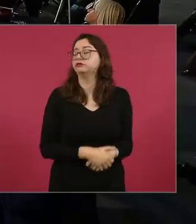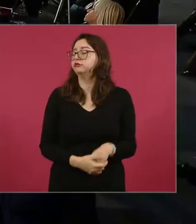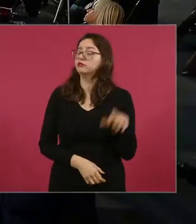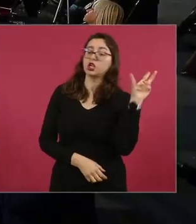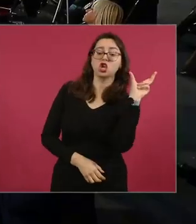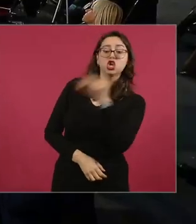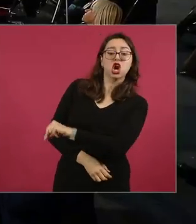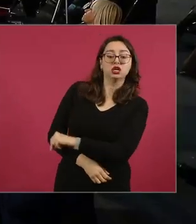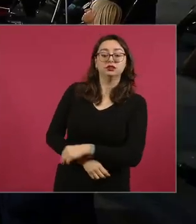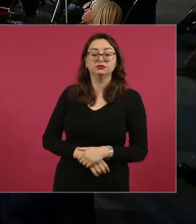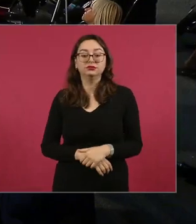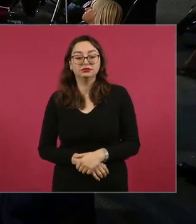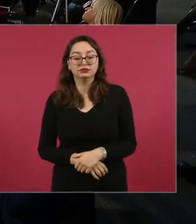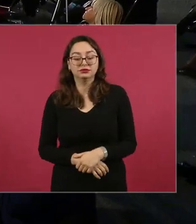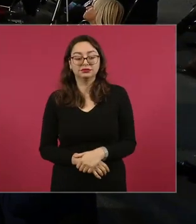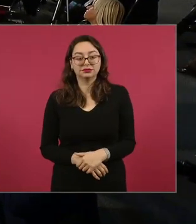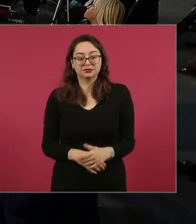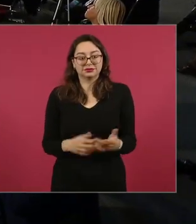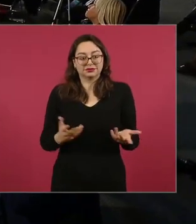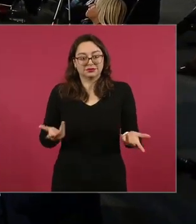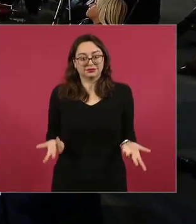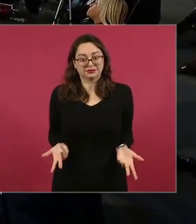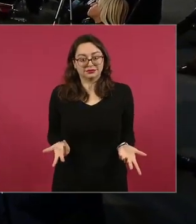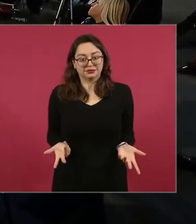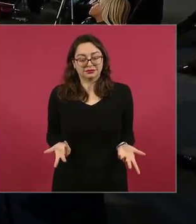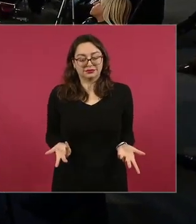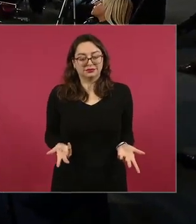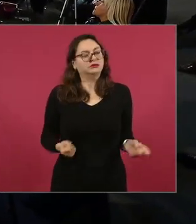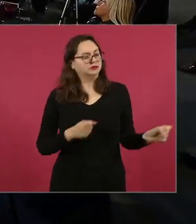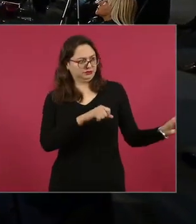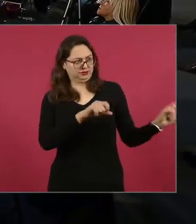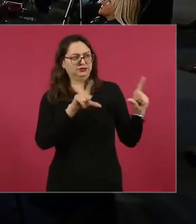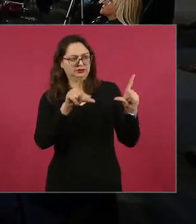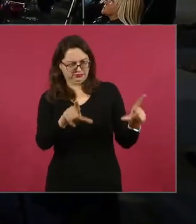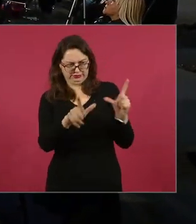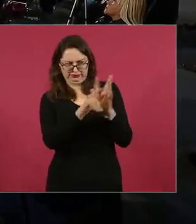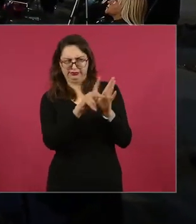Entonces, no me quites el Reforma.